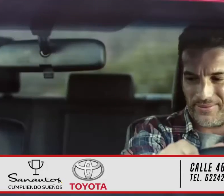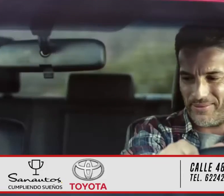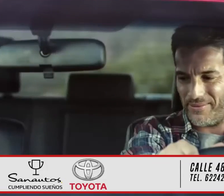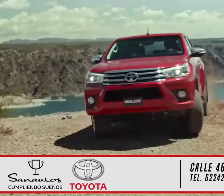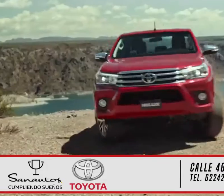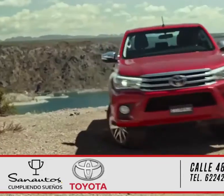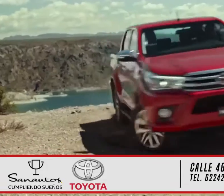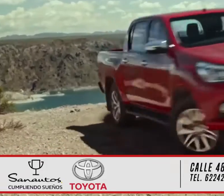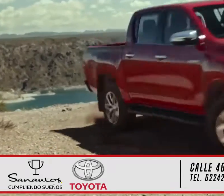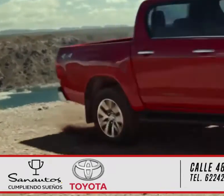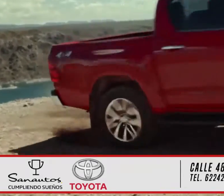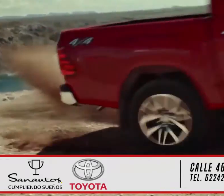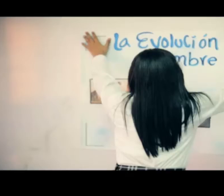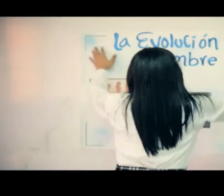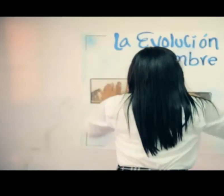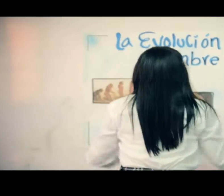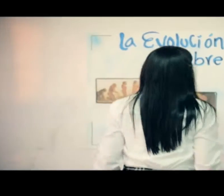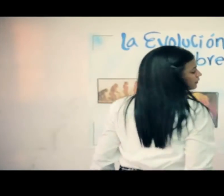Motors.